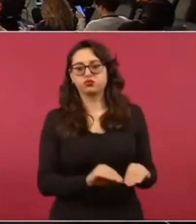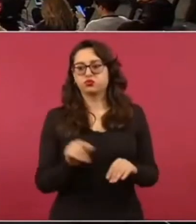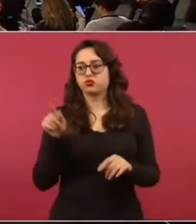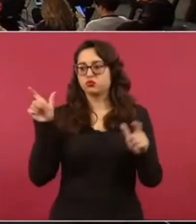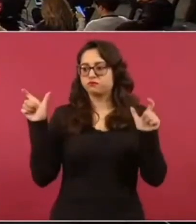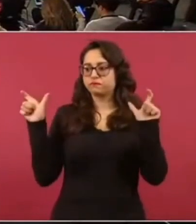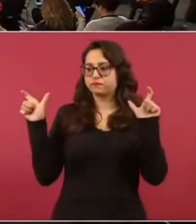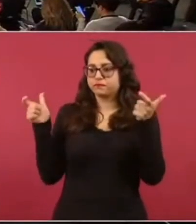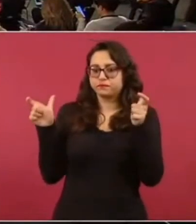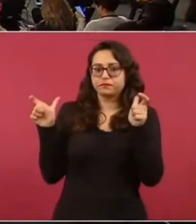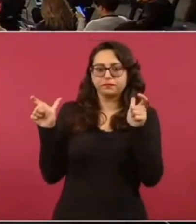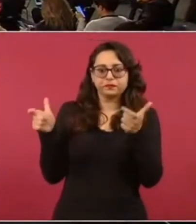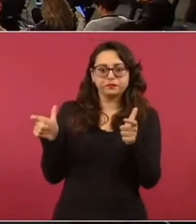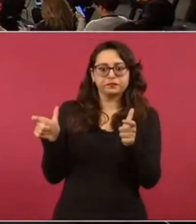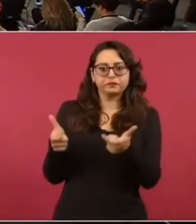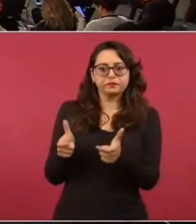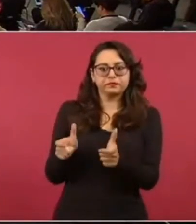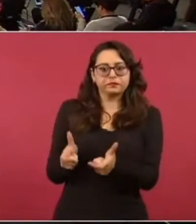crecieron